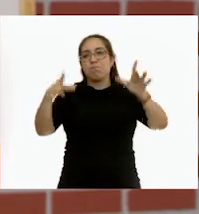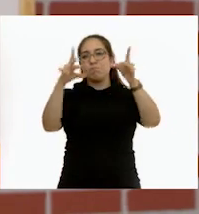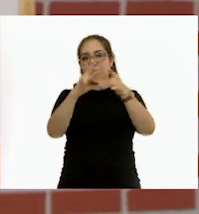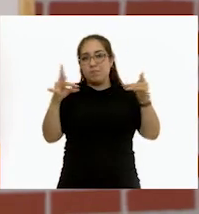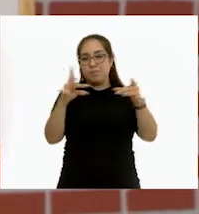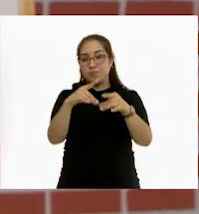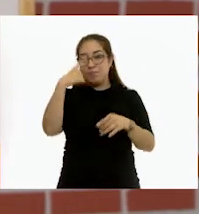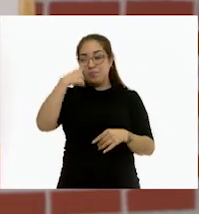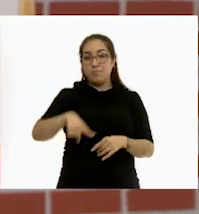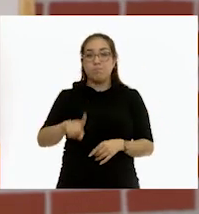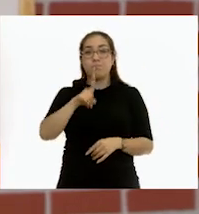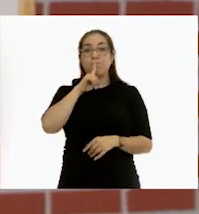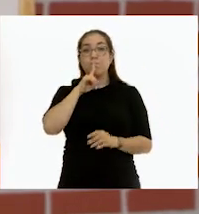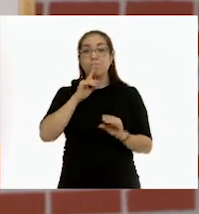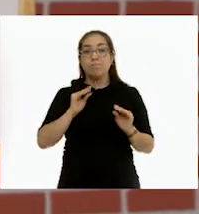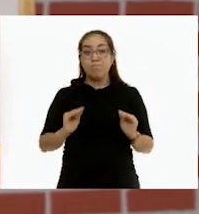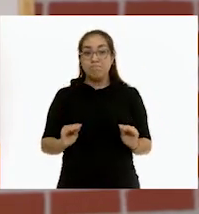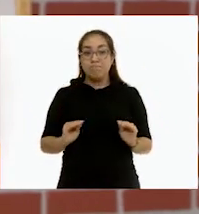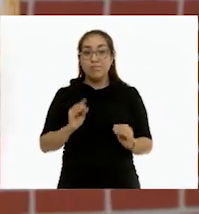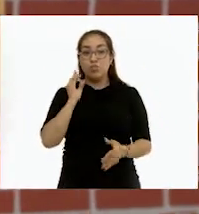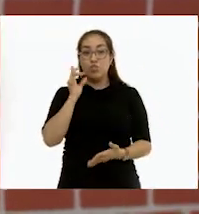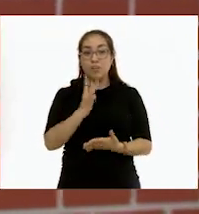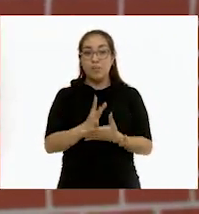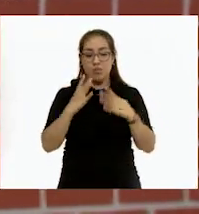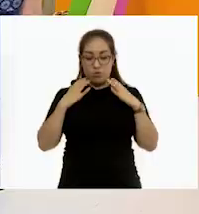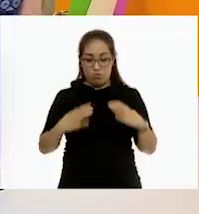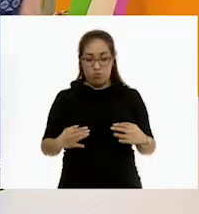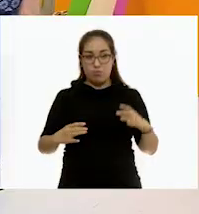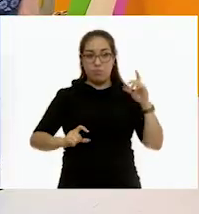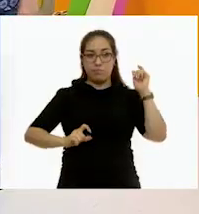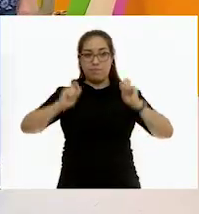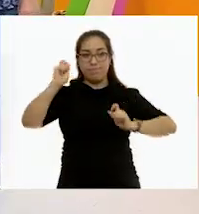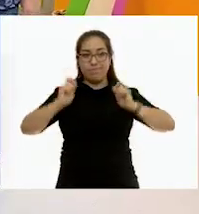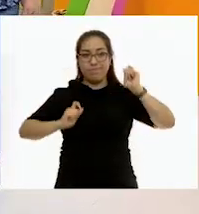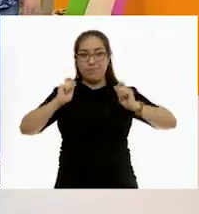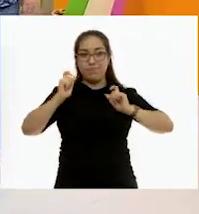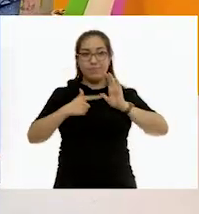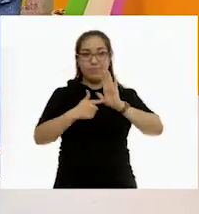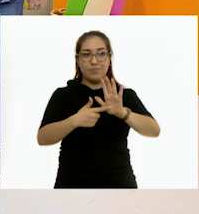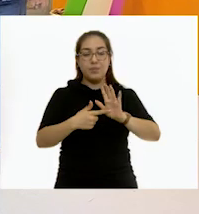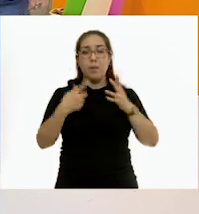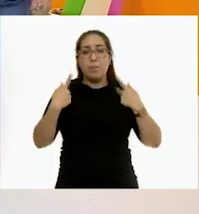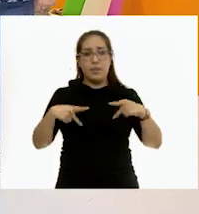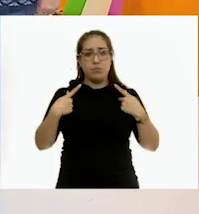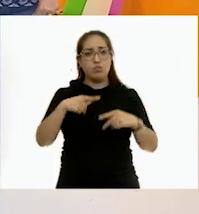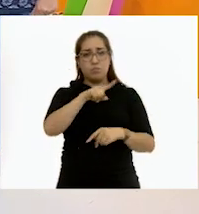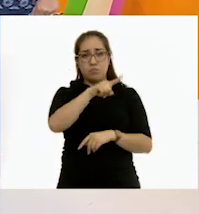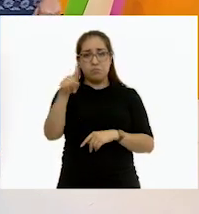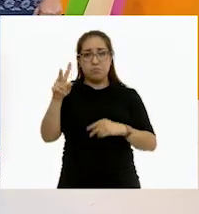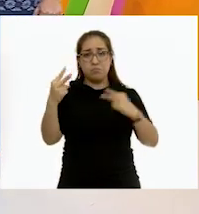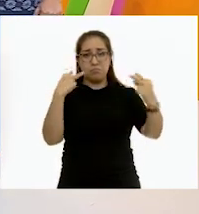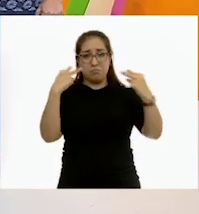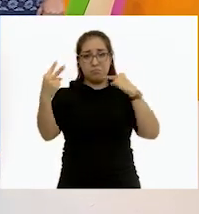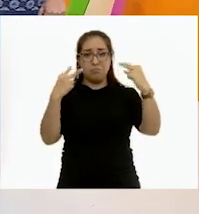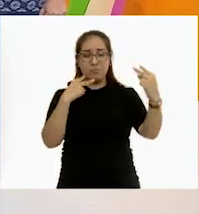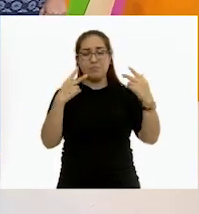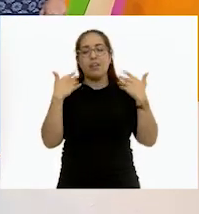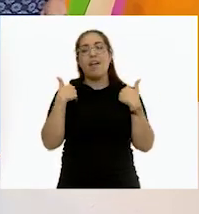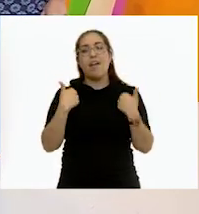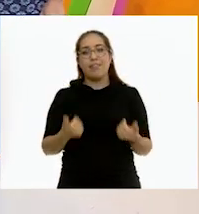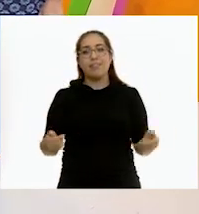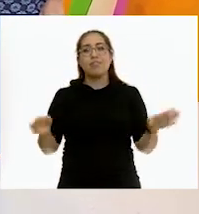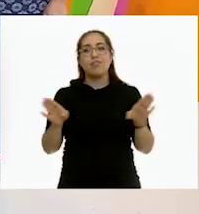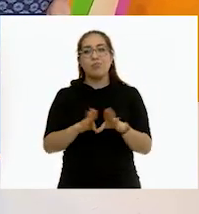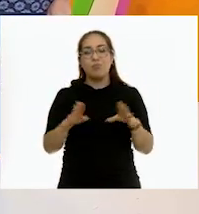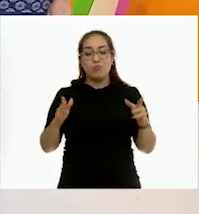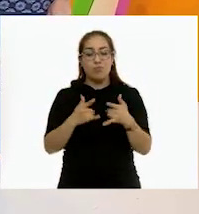sin hablar, a base de expresiones. Claro que sí. Y yo creo que la gente que nos ve, la gente que nos ve en casita, pues puede darles, pues